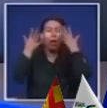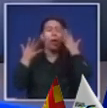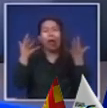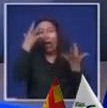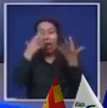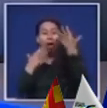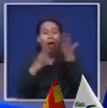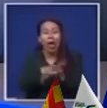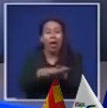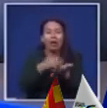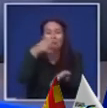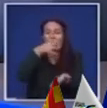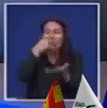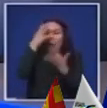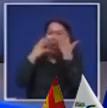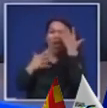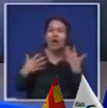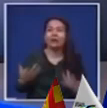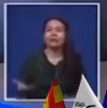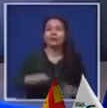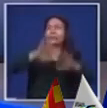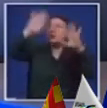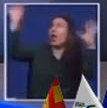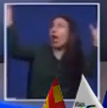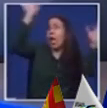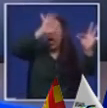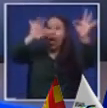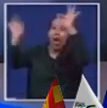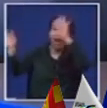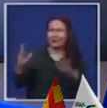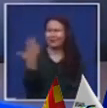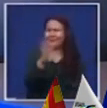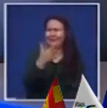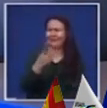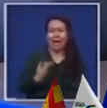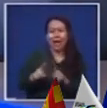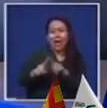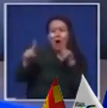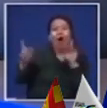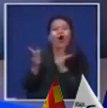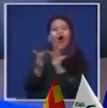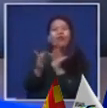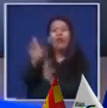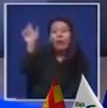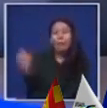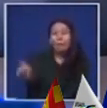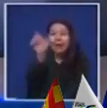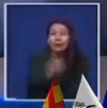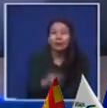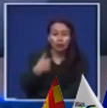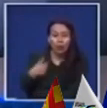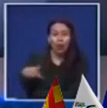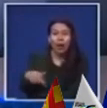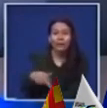por la ventana, no entra el virus porque está flotando en el aire. Inmediatamente cae el virus y ahí viene el problema. Si usted está caminando